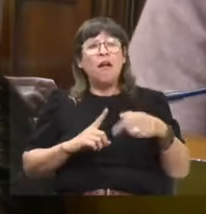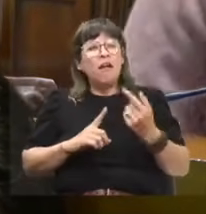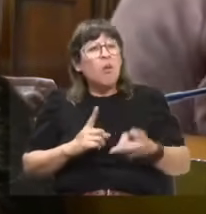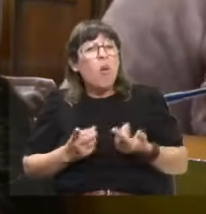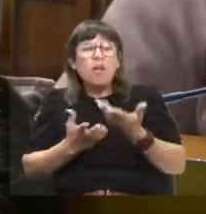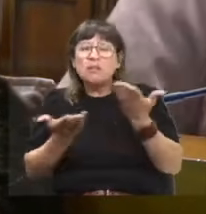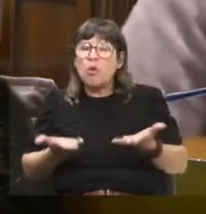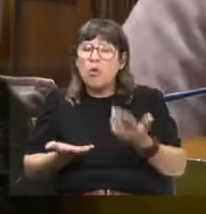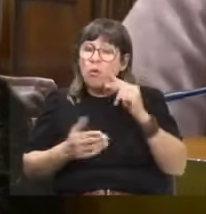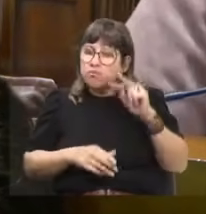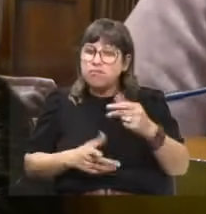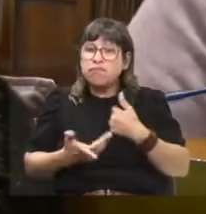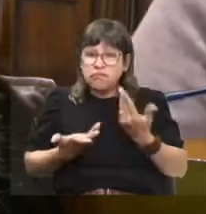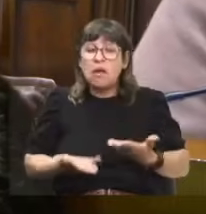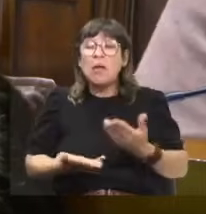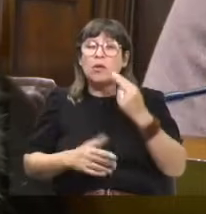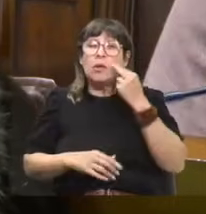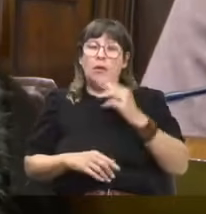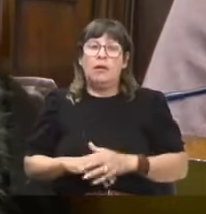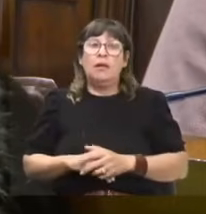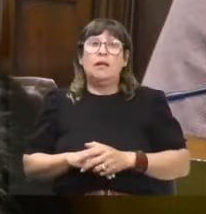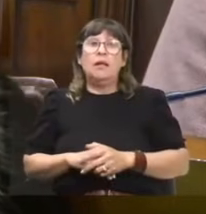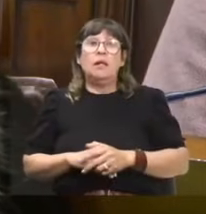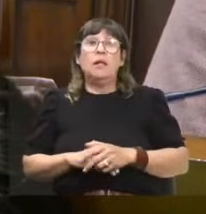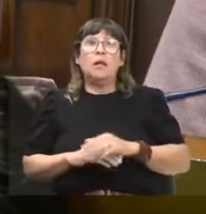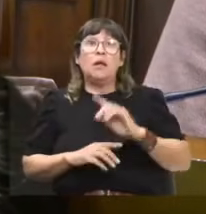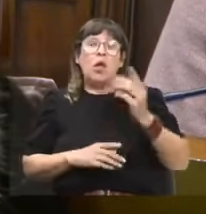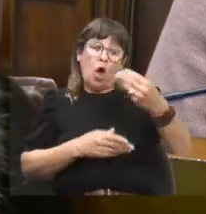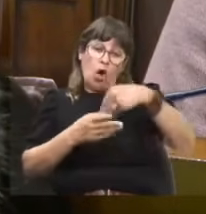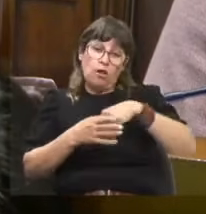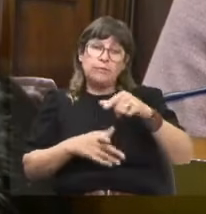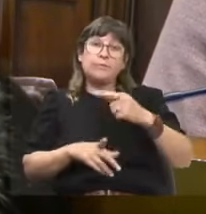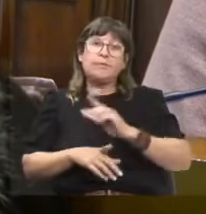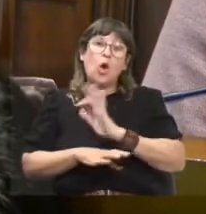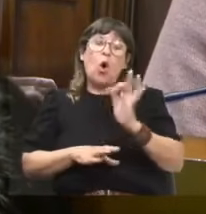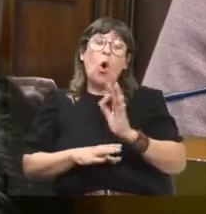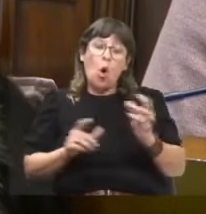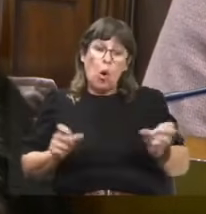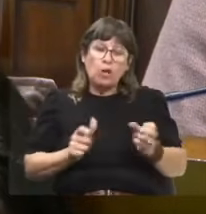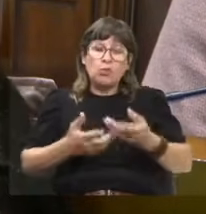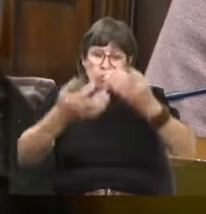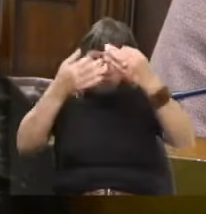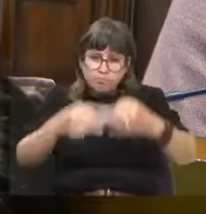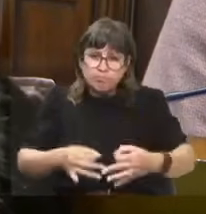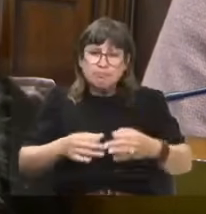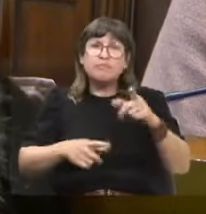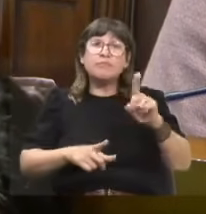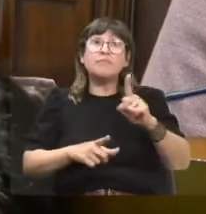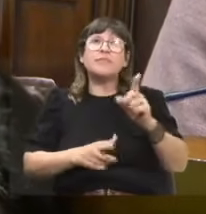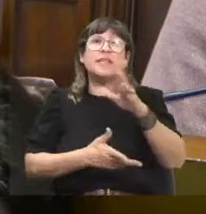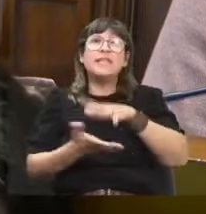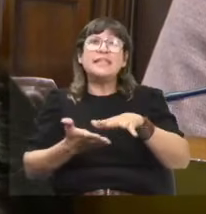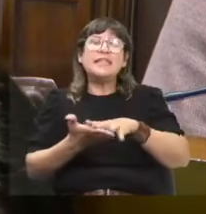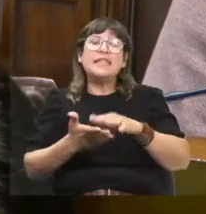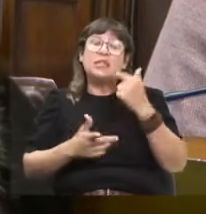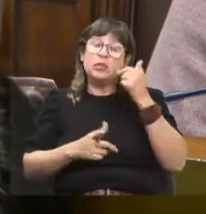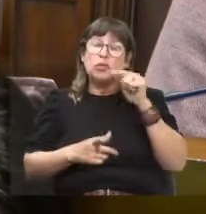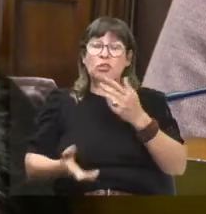configuraría ese conflicto? Con la intervención o actuación concreta en el caso de que se